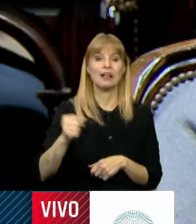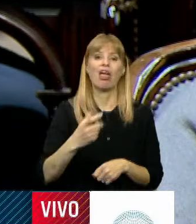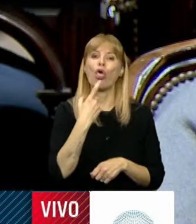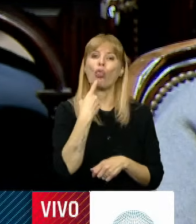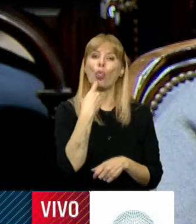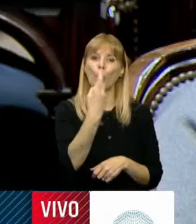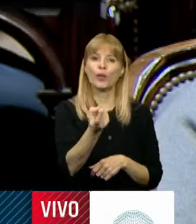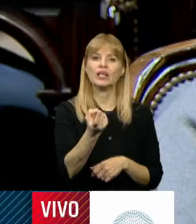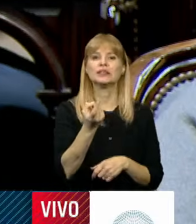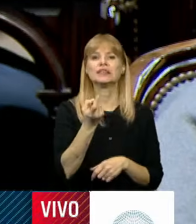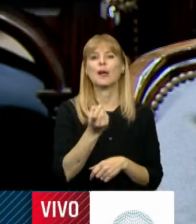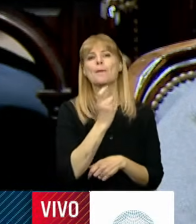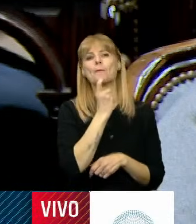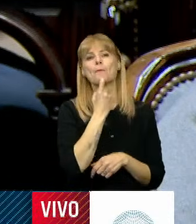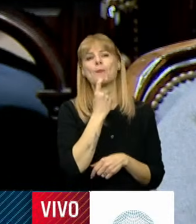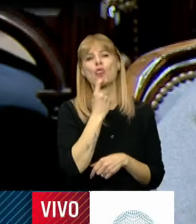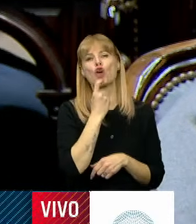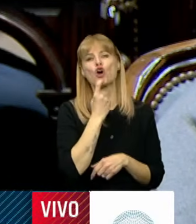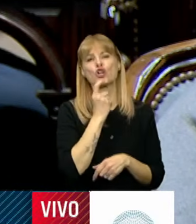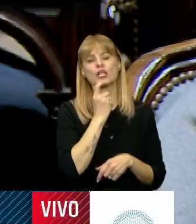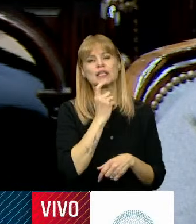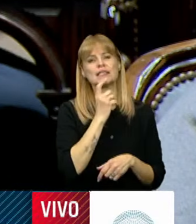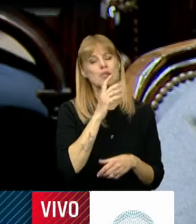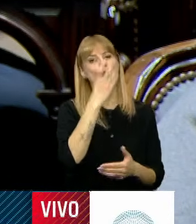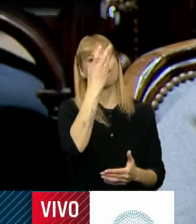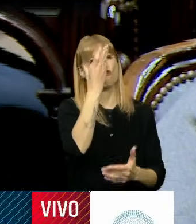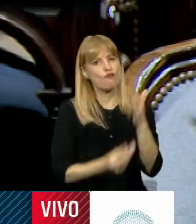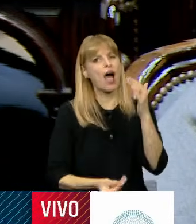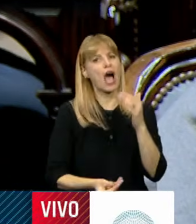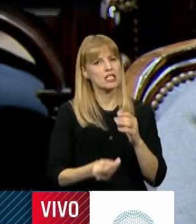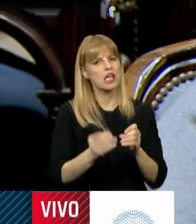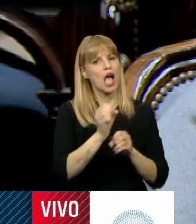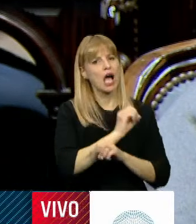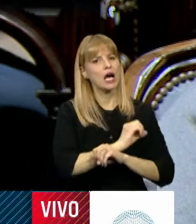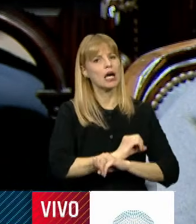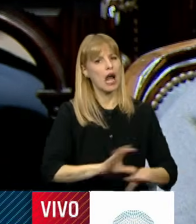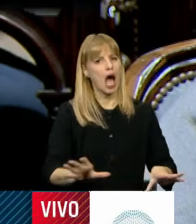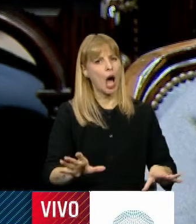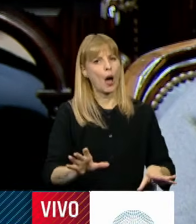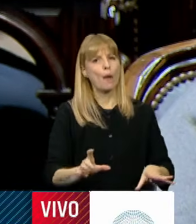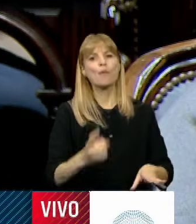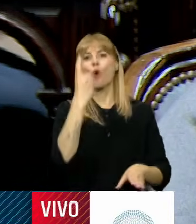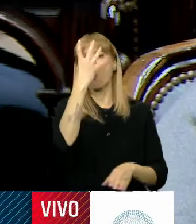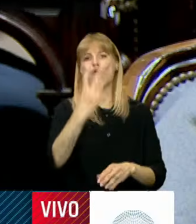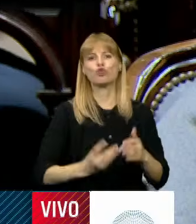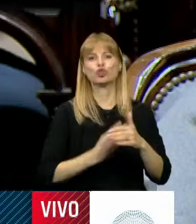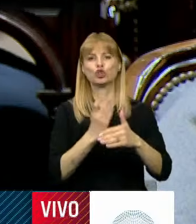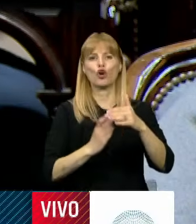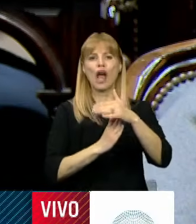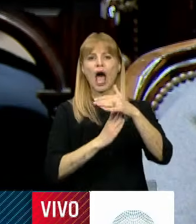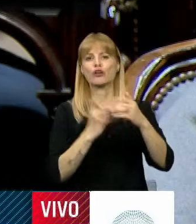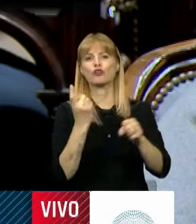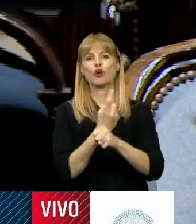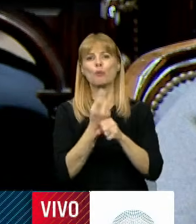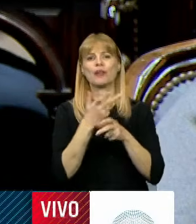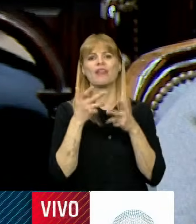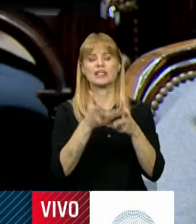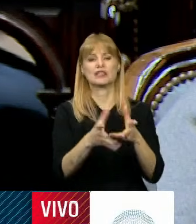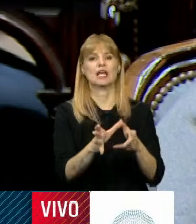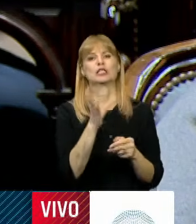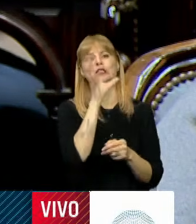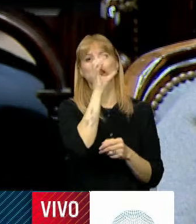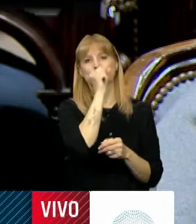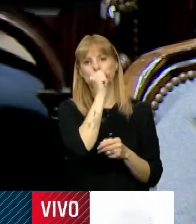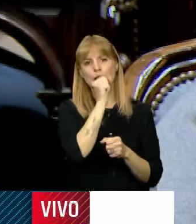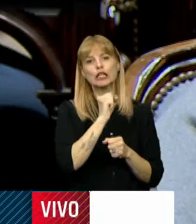dice: lo de Manuel Adorni es una falta grave. Un funcionario no puede decirle a los argentinos y al Congreso de la Nación que no ocultó nada